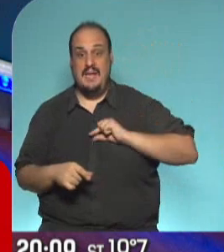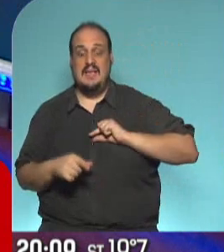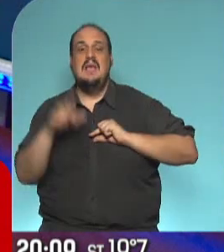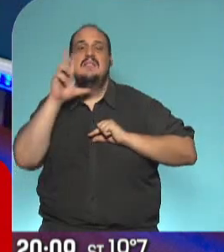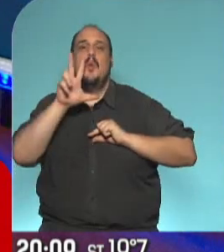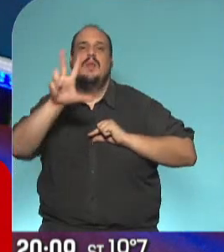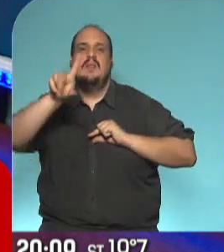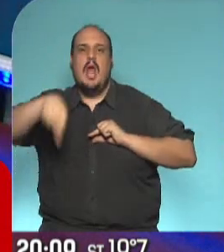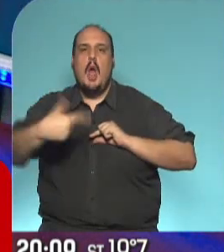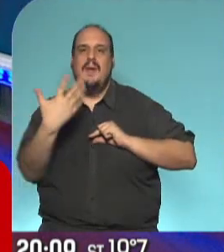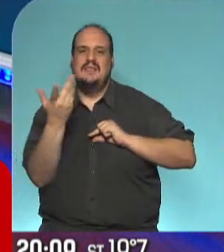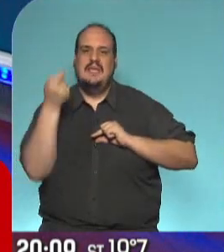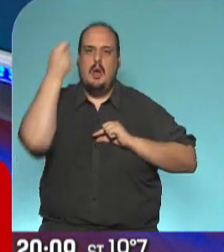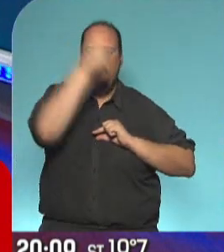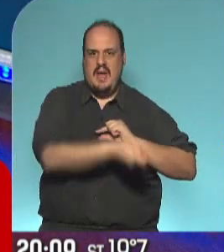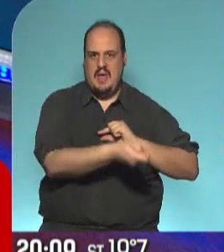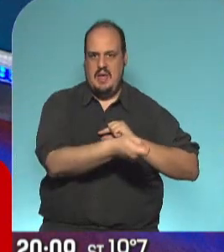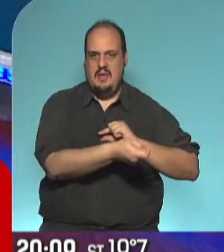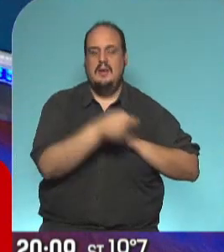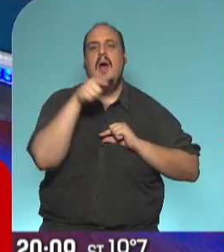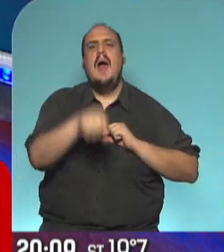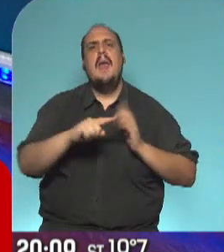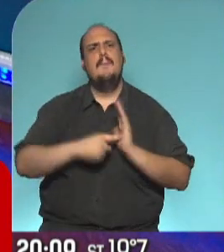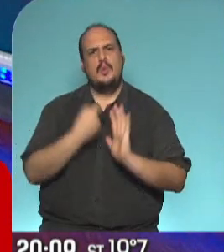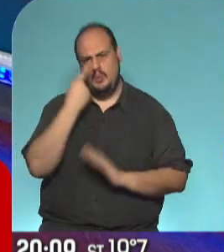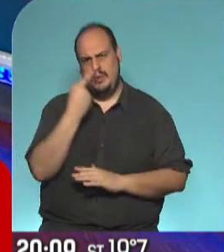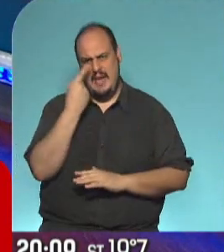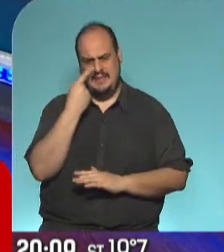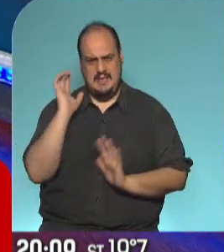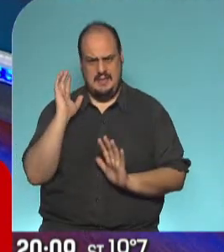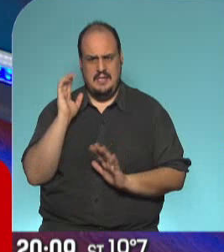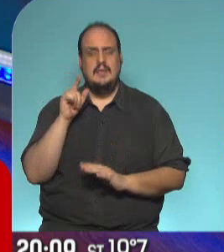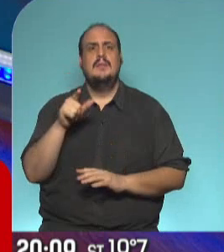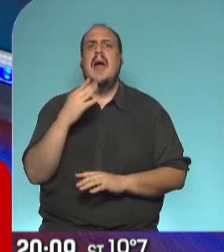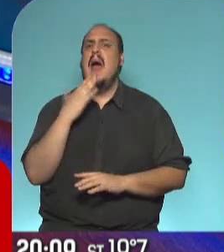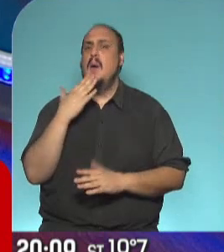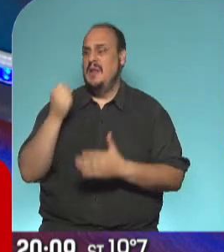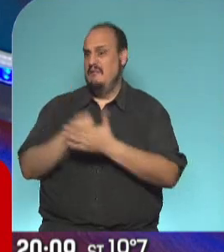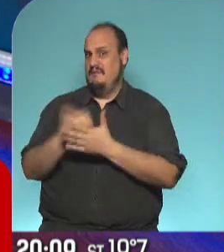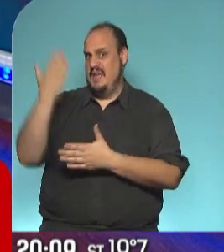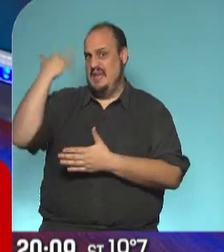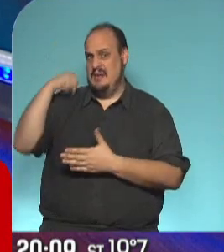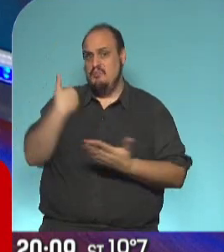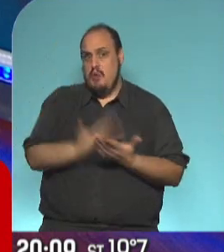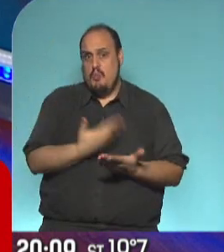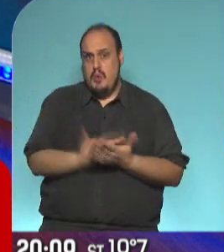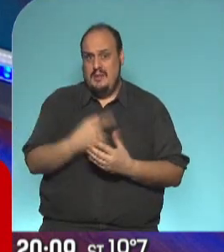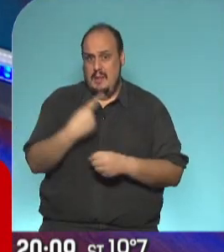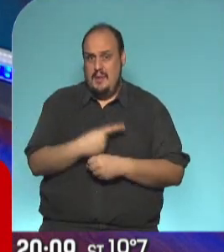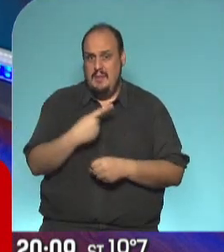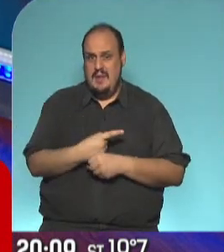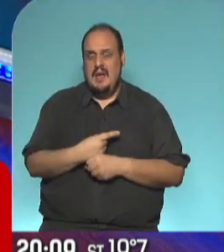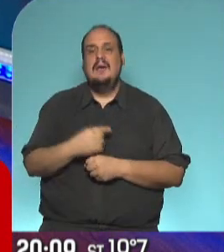$53,50 cada 100. Y acá está lo interesante, ¿no? Porque al principio, a fines de abril, cuando hablábamos de la primera oferta, estábamos hablando